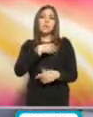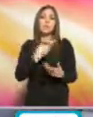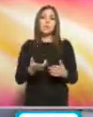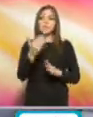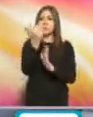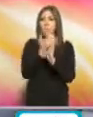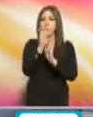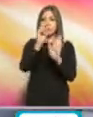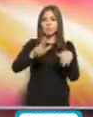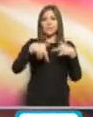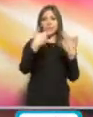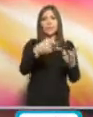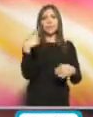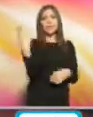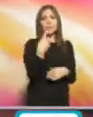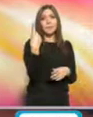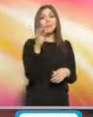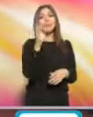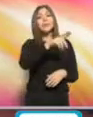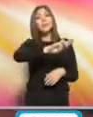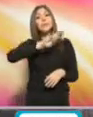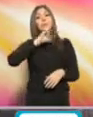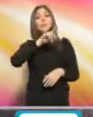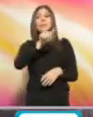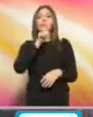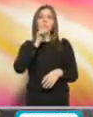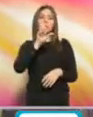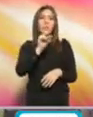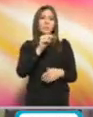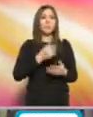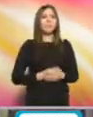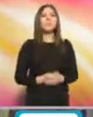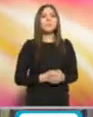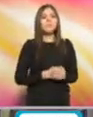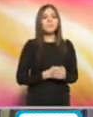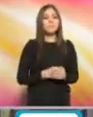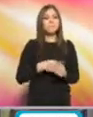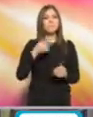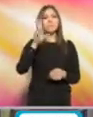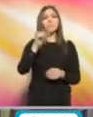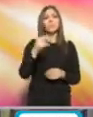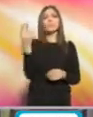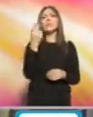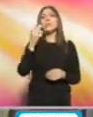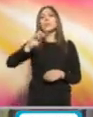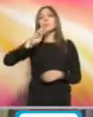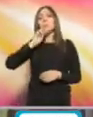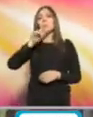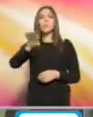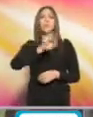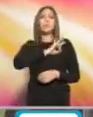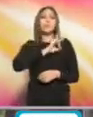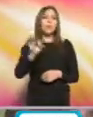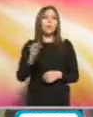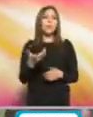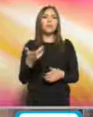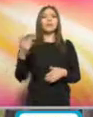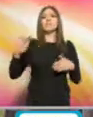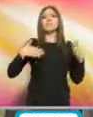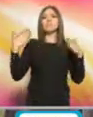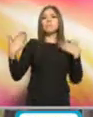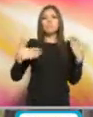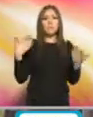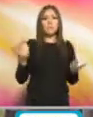Menos una licuadora. Una Eso sí, licuadora. yo si fuera mamá, que no soy, pero y además también lo decíamos el otro día, no hace falta ser mamá, uno se puede